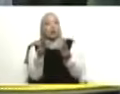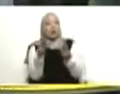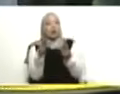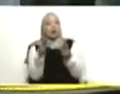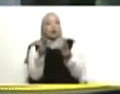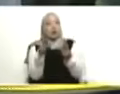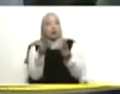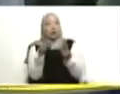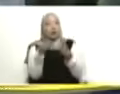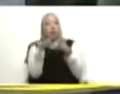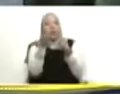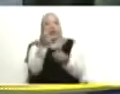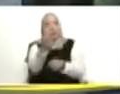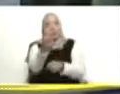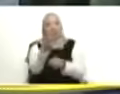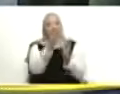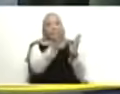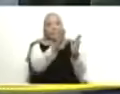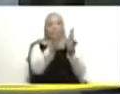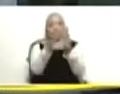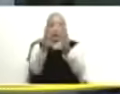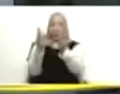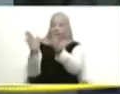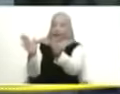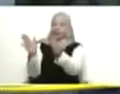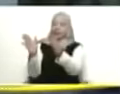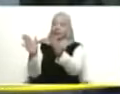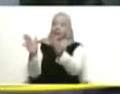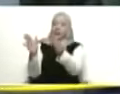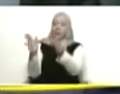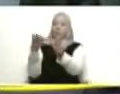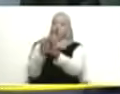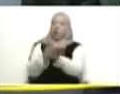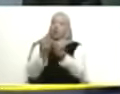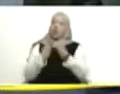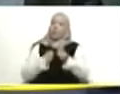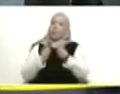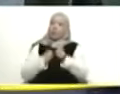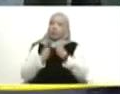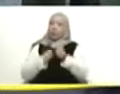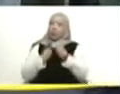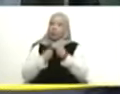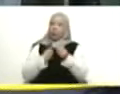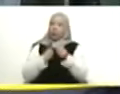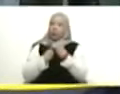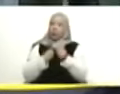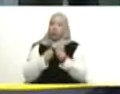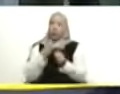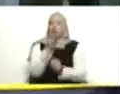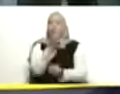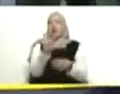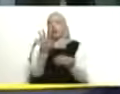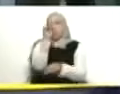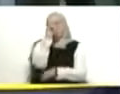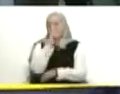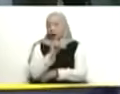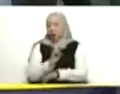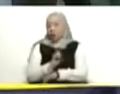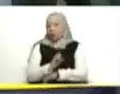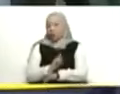resúmeme en tres etapas lo que hemos vivido en 25